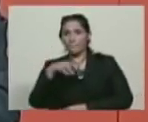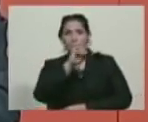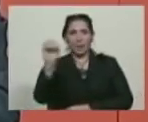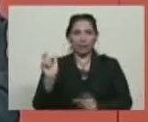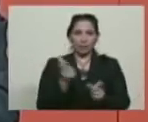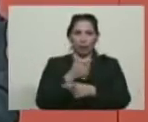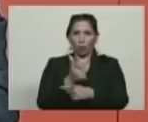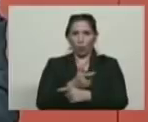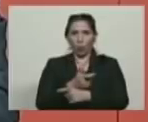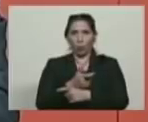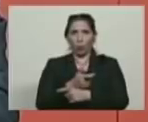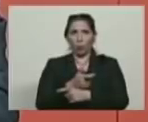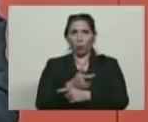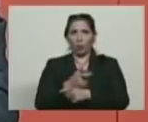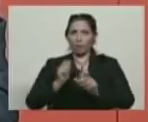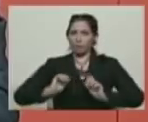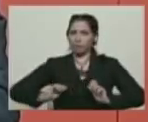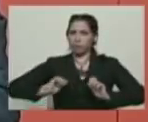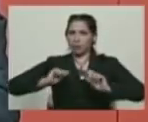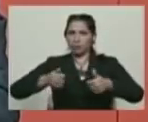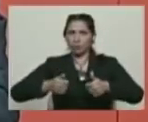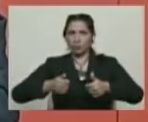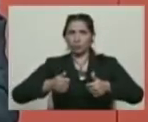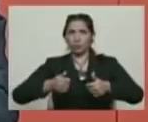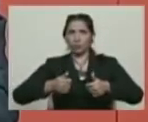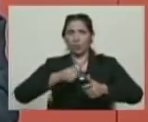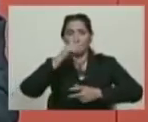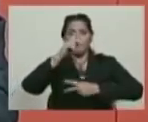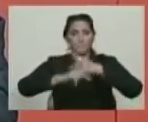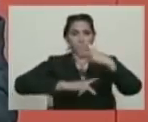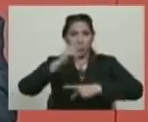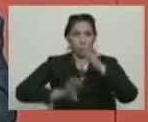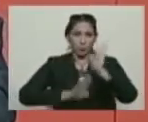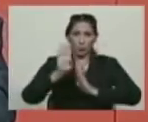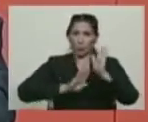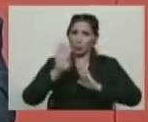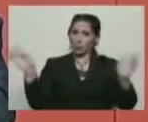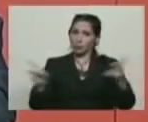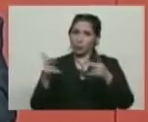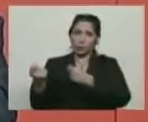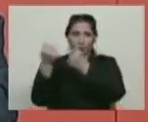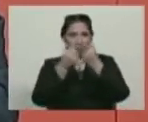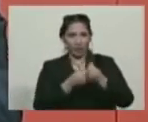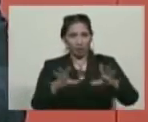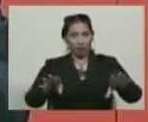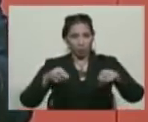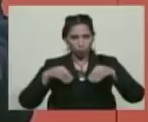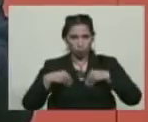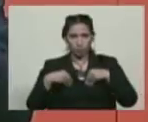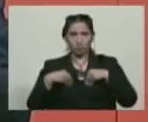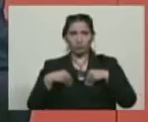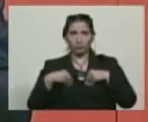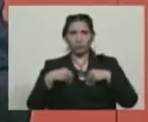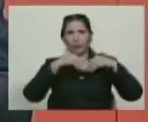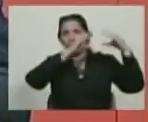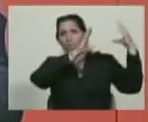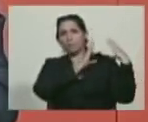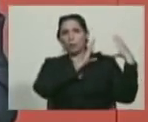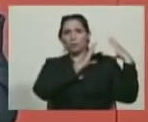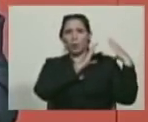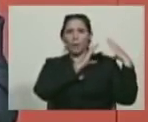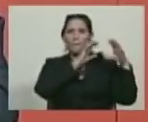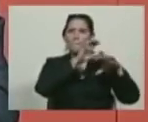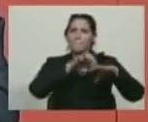cuando iniciamos el programa de recuperación económica hemos asumido la carga mayor